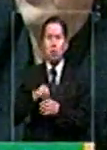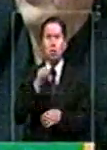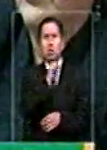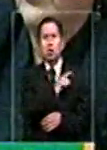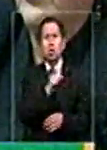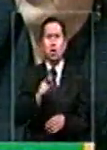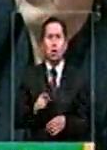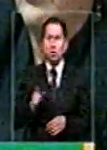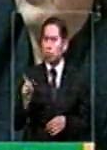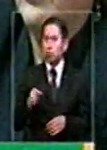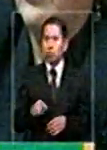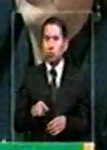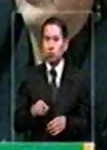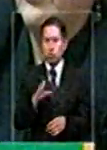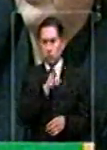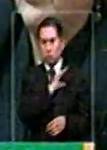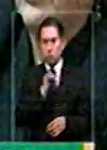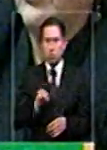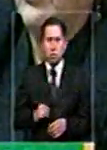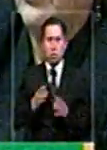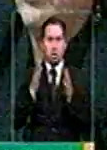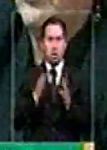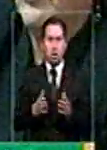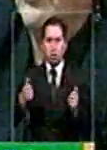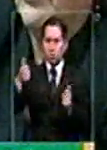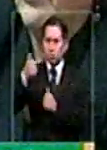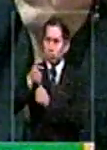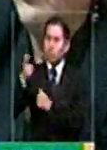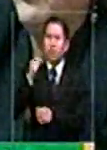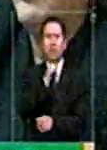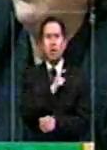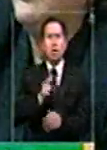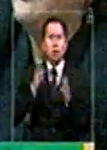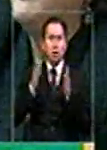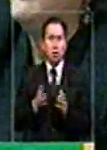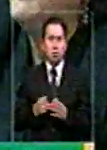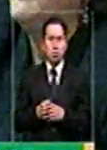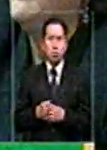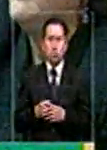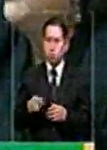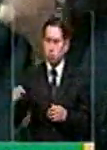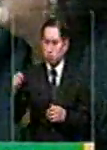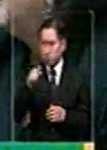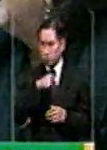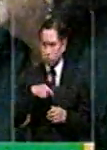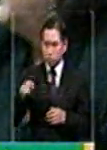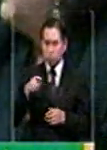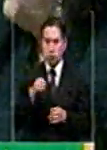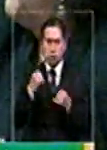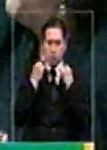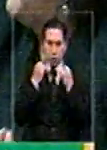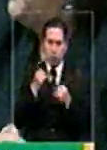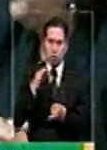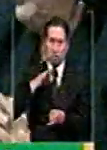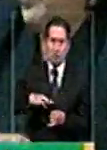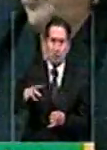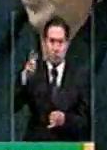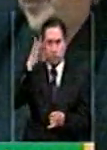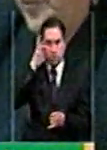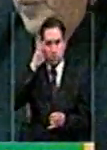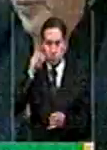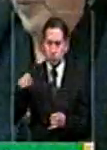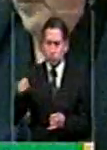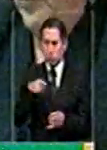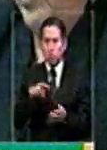como concejal y mano derecha del alcalde. Tienen entre ellos una información privilegiada que obviamente